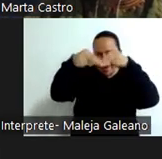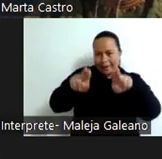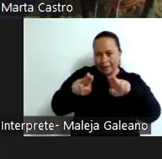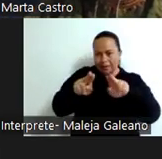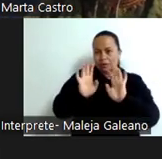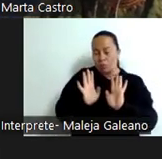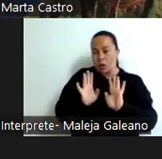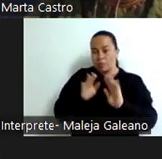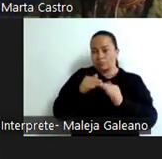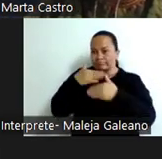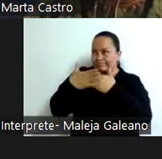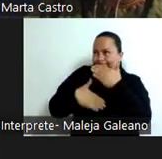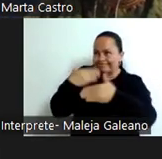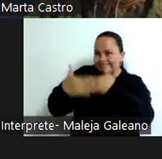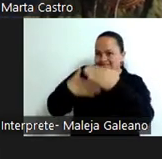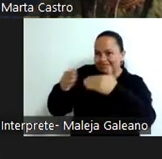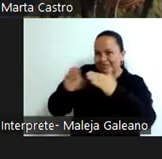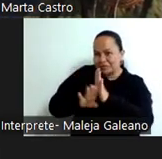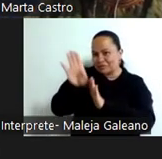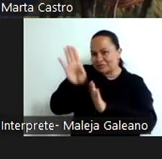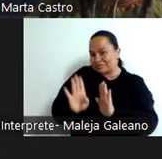eso siguiente